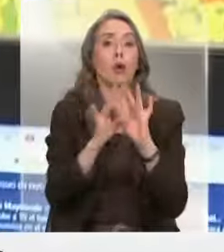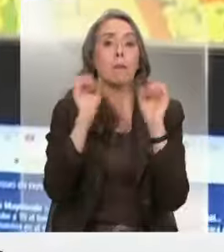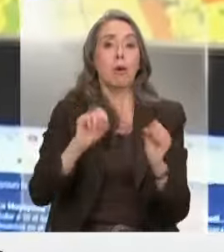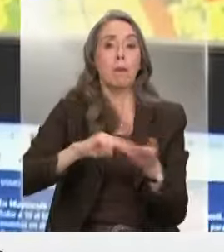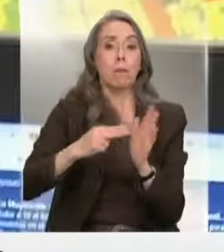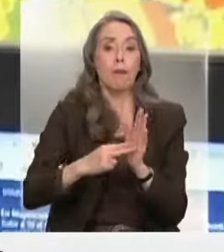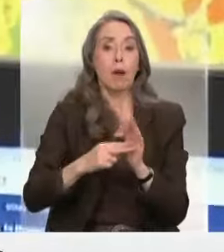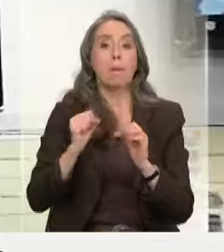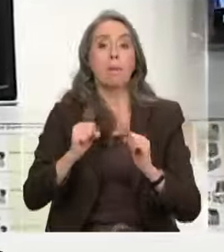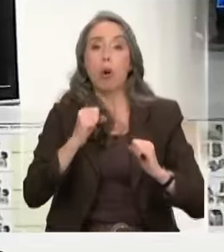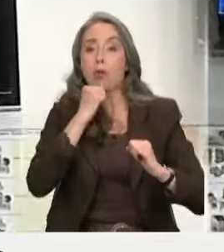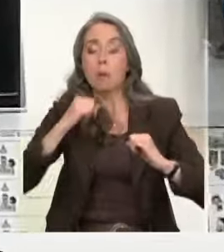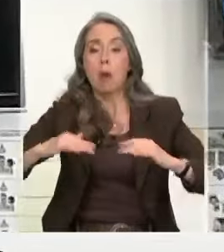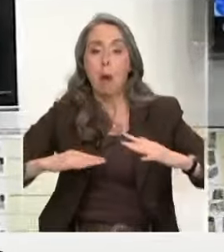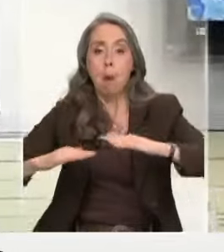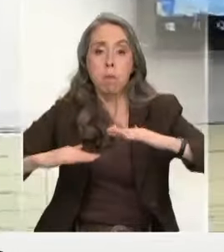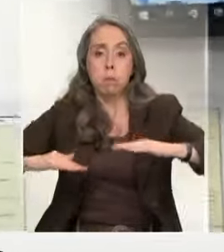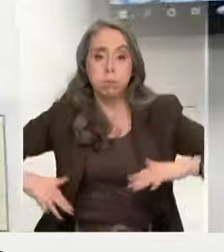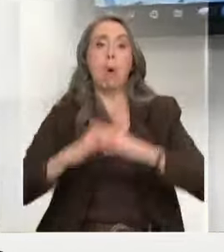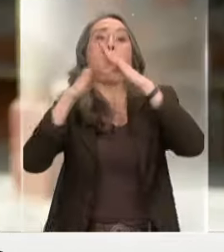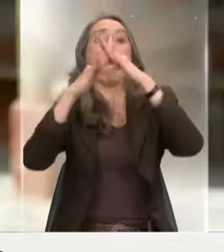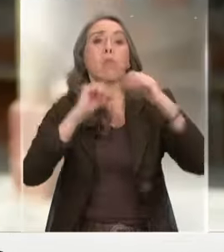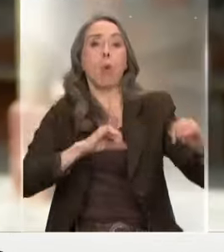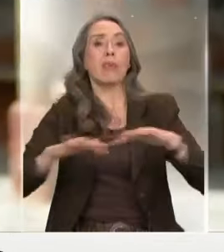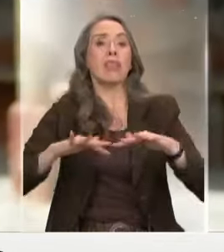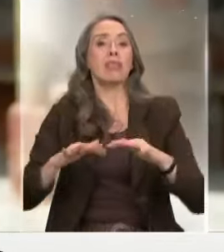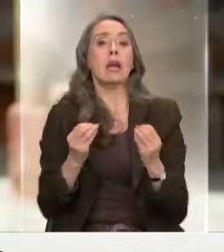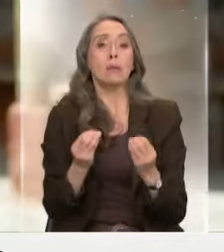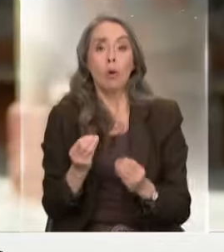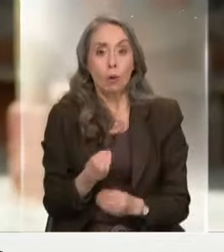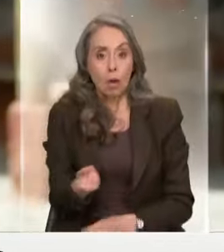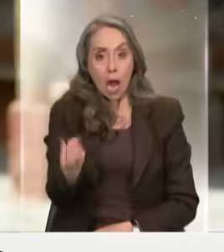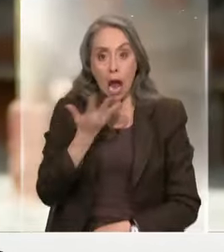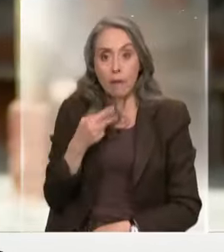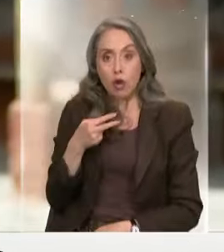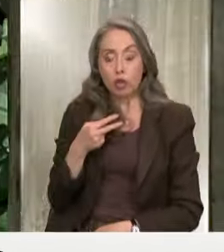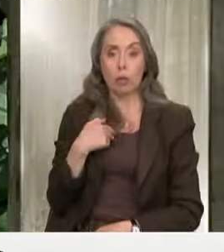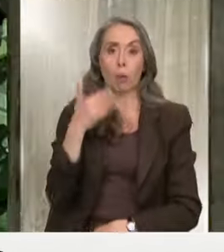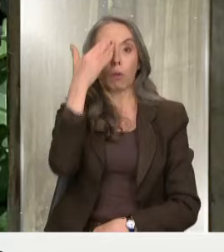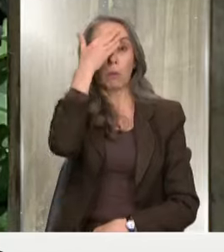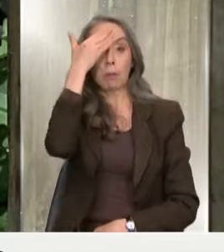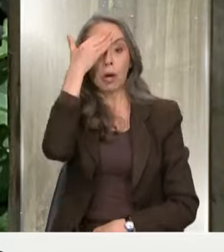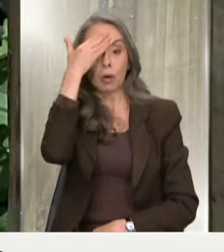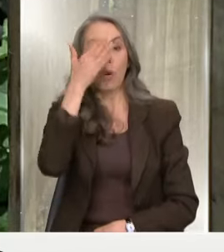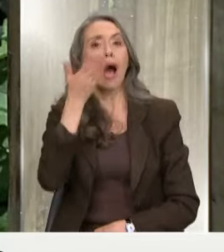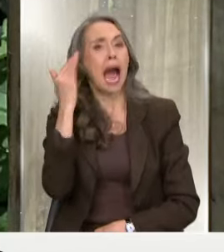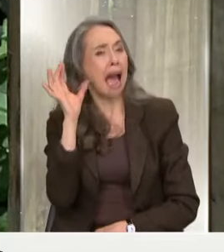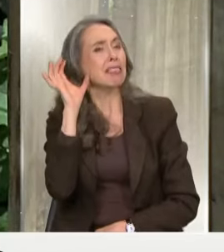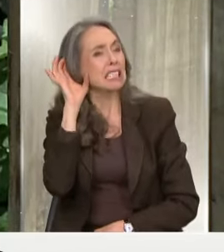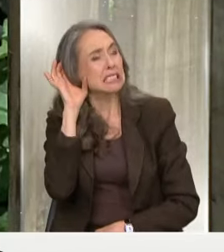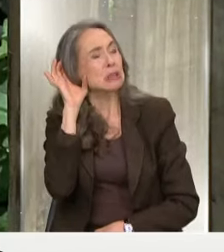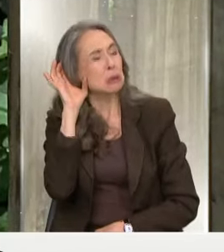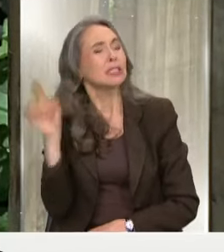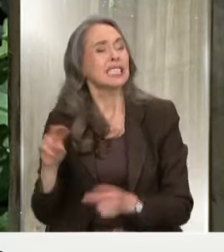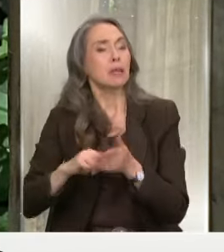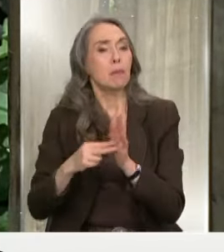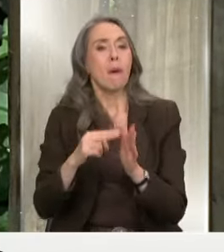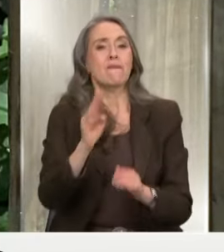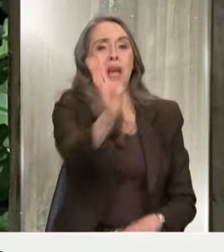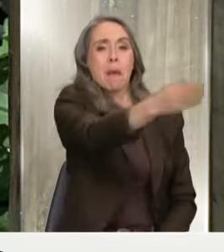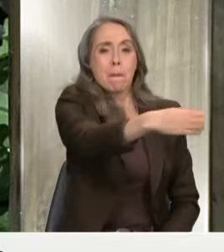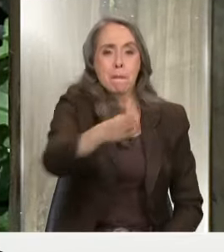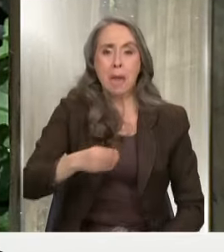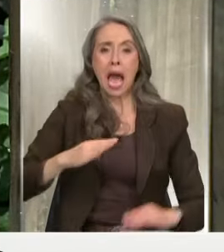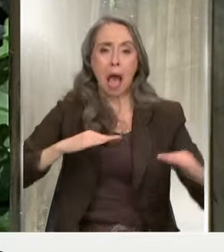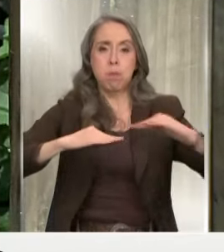su inminente activación. Es una noticia que es para preocuparse. Se había escuchado, pero que no llegaba acá